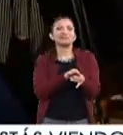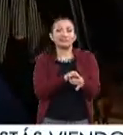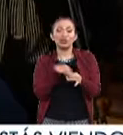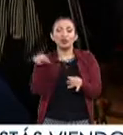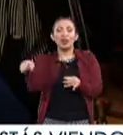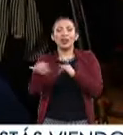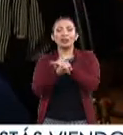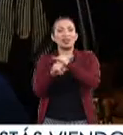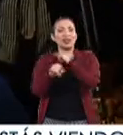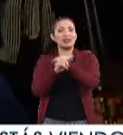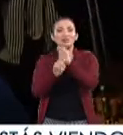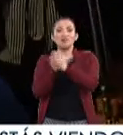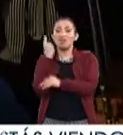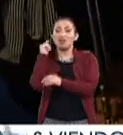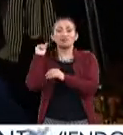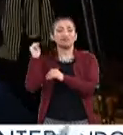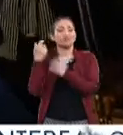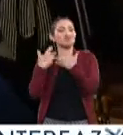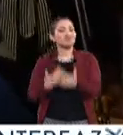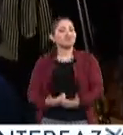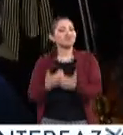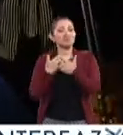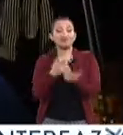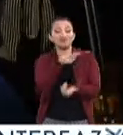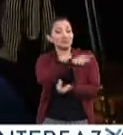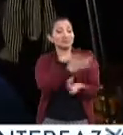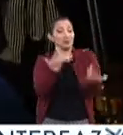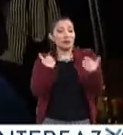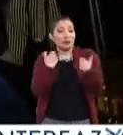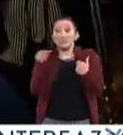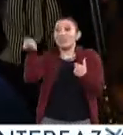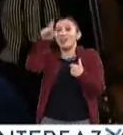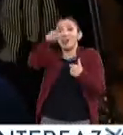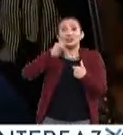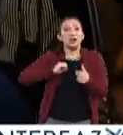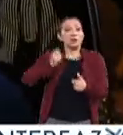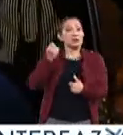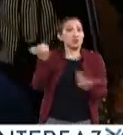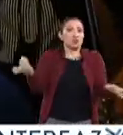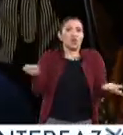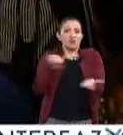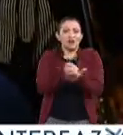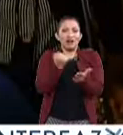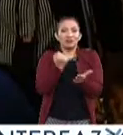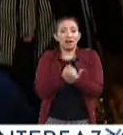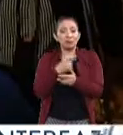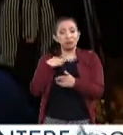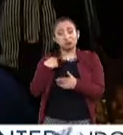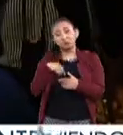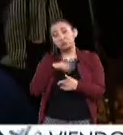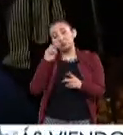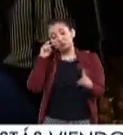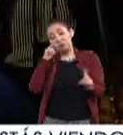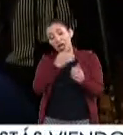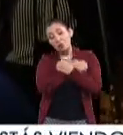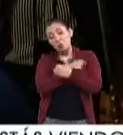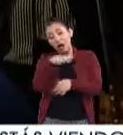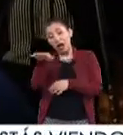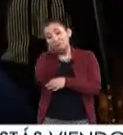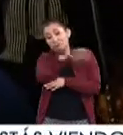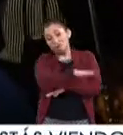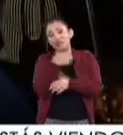hermanada con estas nuevas tecnologías, no estaría entendiendo el siglo XXI. creo que desde el punto